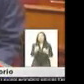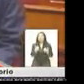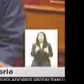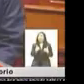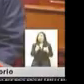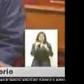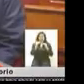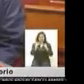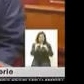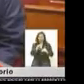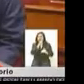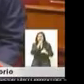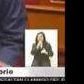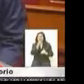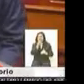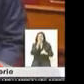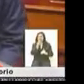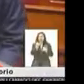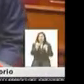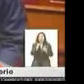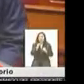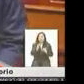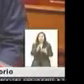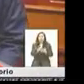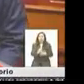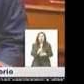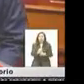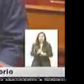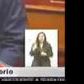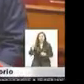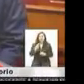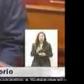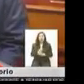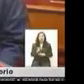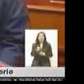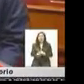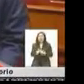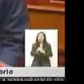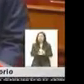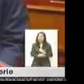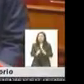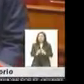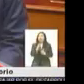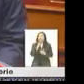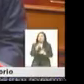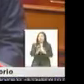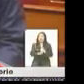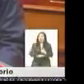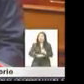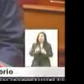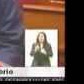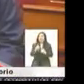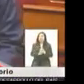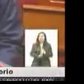la clasificación de secreto la información que se sustente en razones de seguridad nacional que sea base fundamental